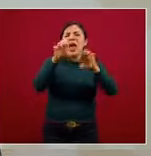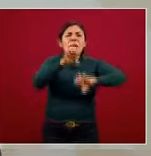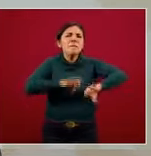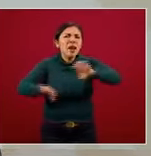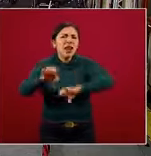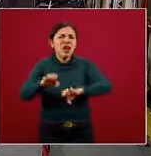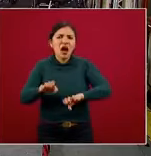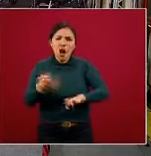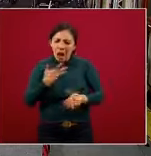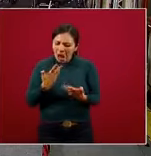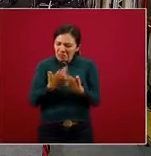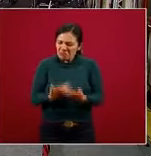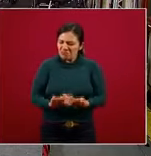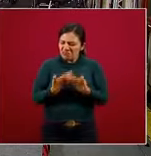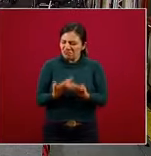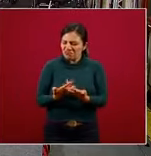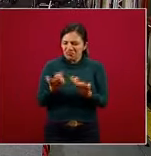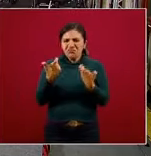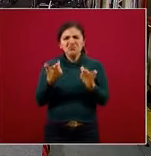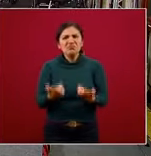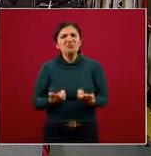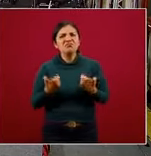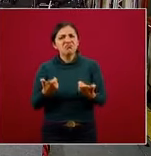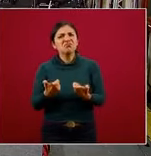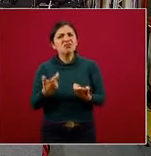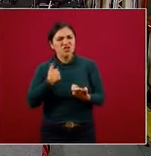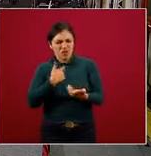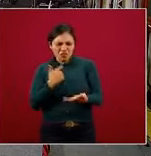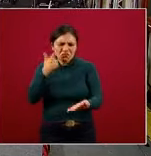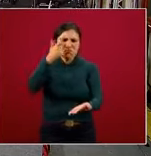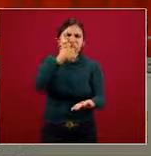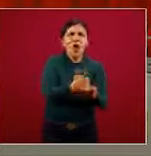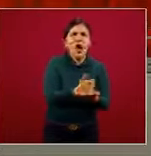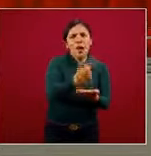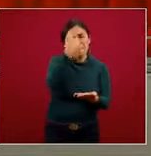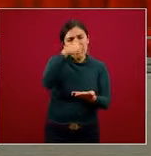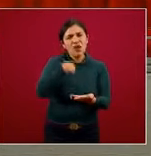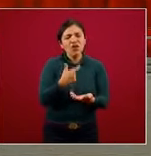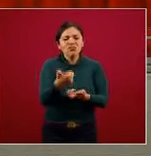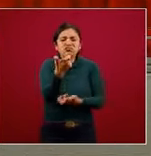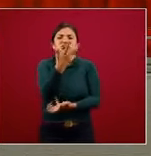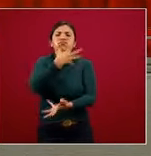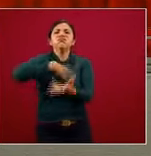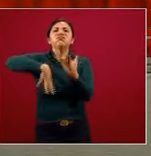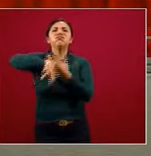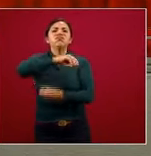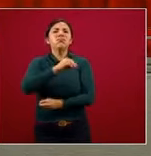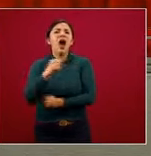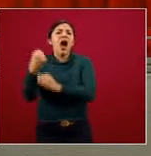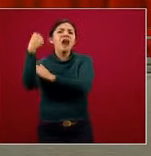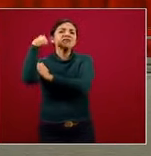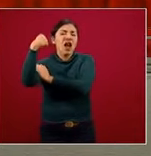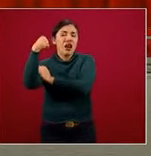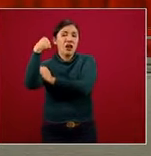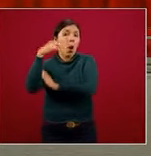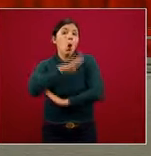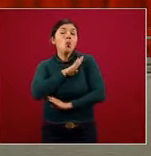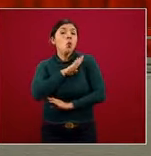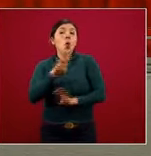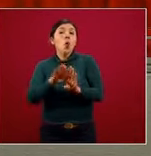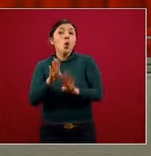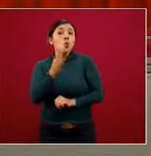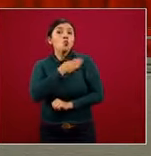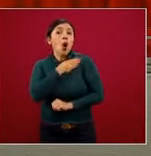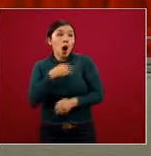que inviertan, pero generalmente con la expectativa de tener un retorno de la inversión. Es decir, no es caridad, no